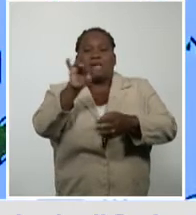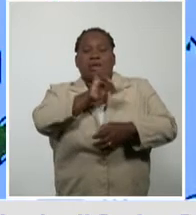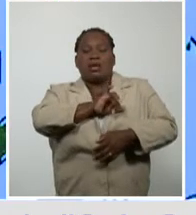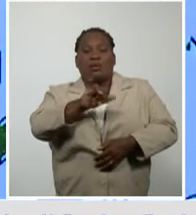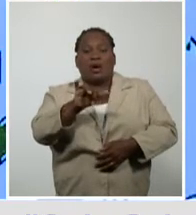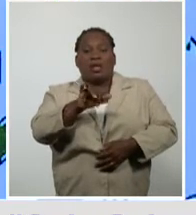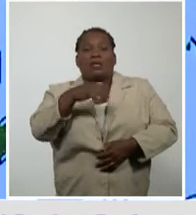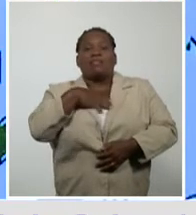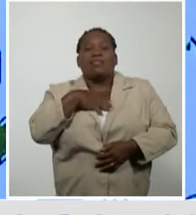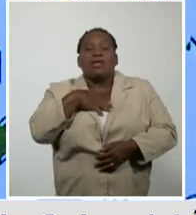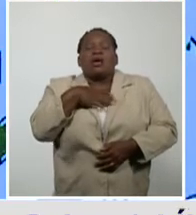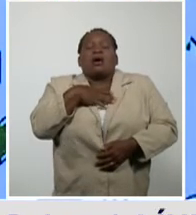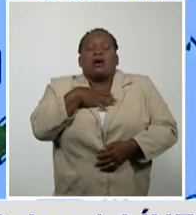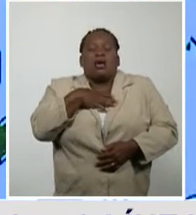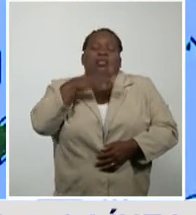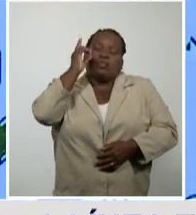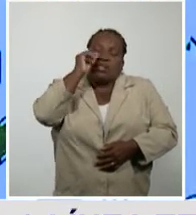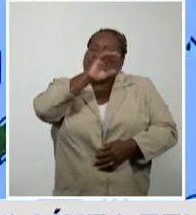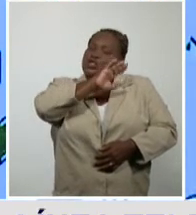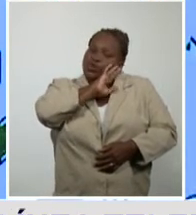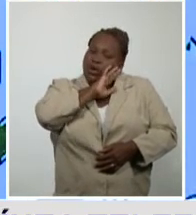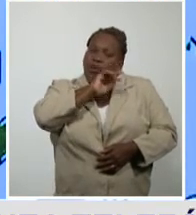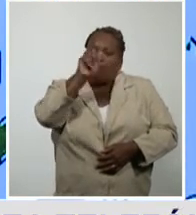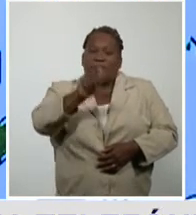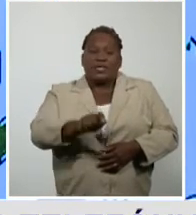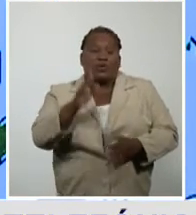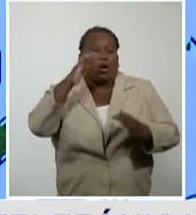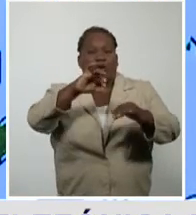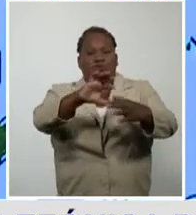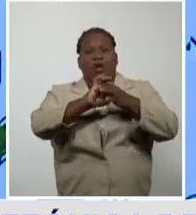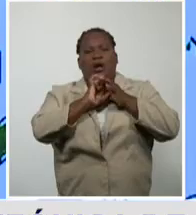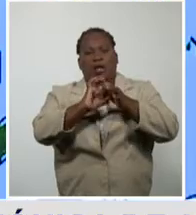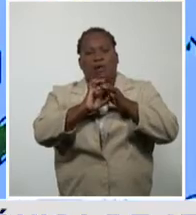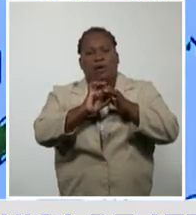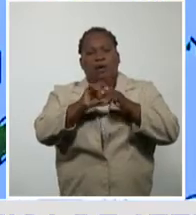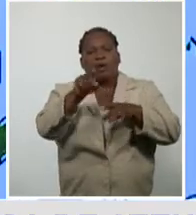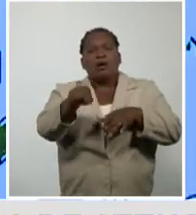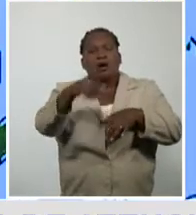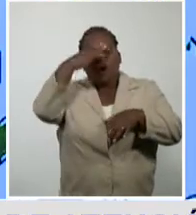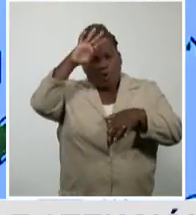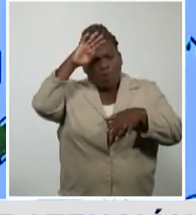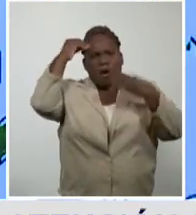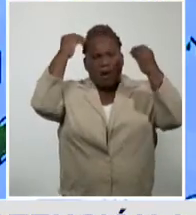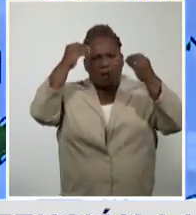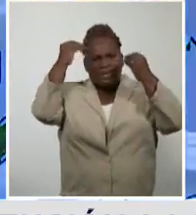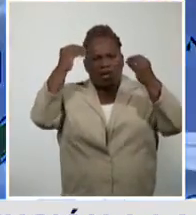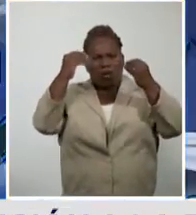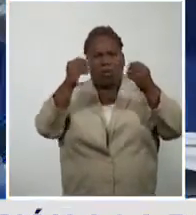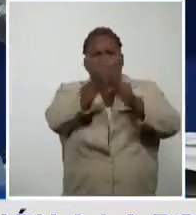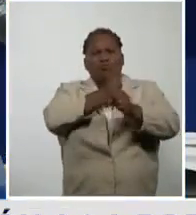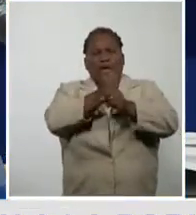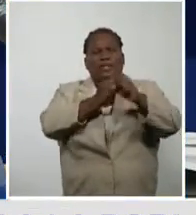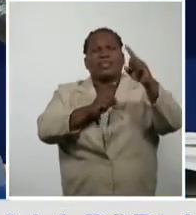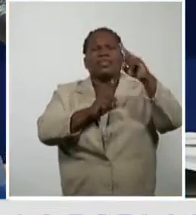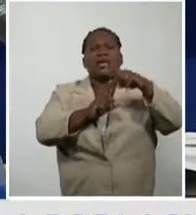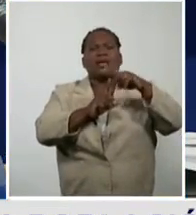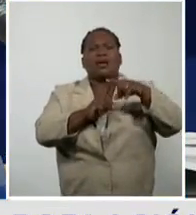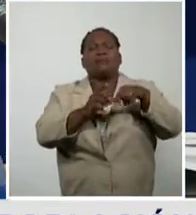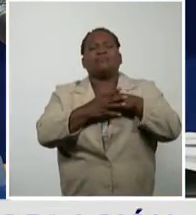apnea de sueño para pacientes en estado menos graves? ¿Ha pensado Cuba emplear esta técnica?